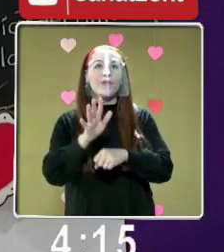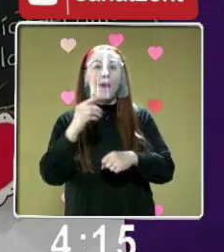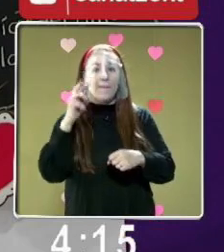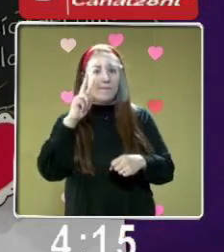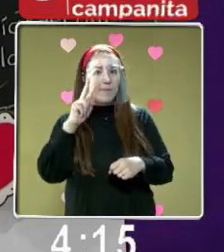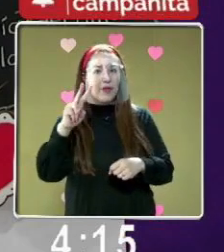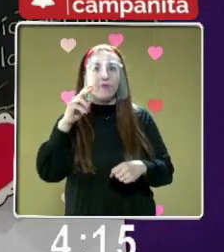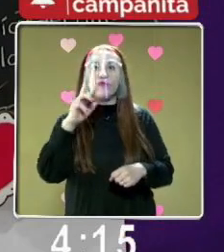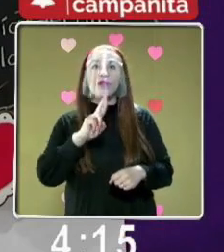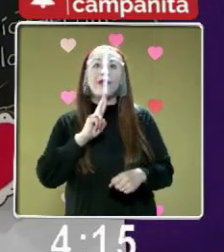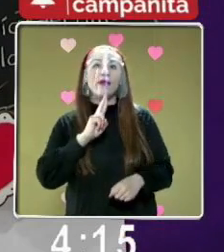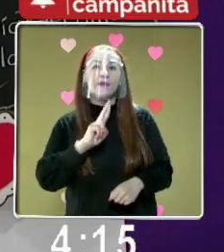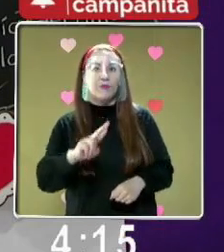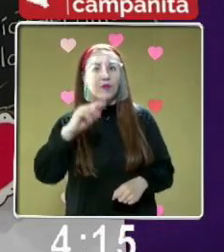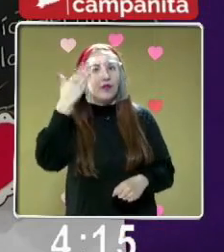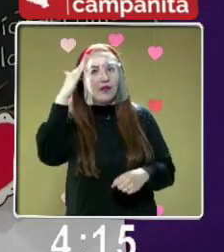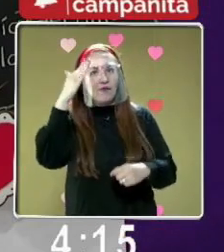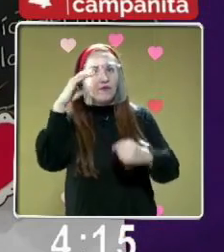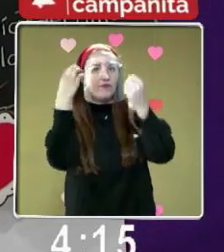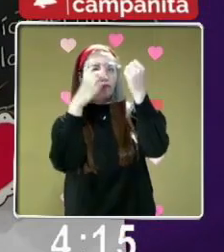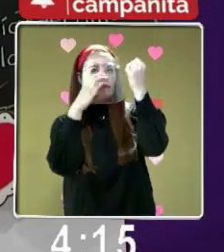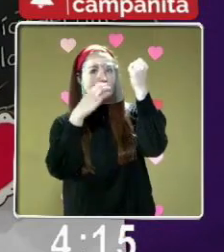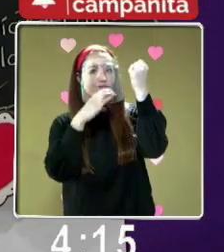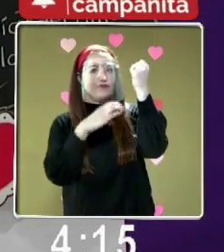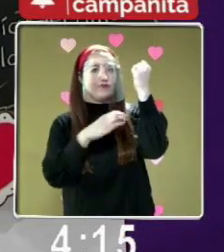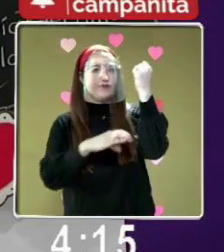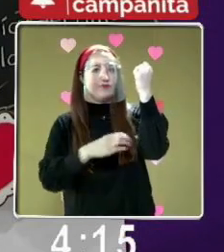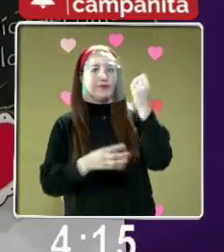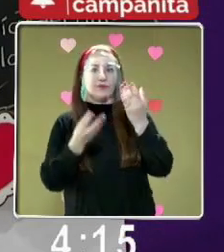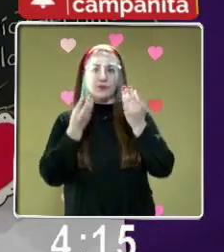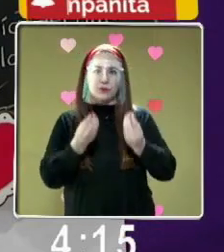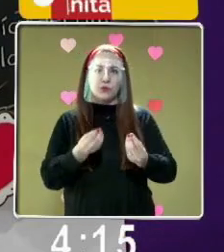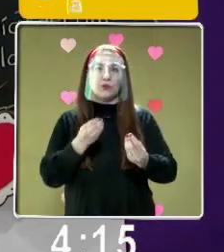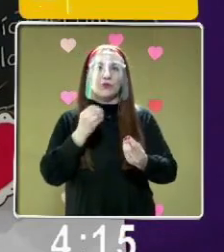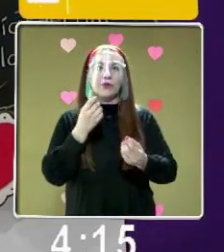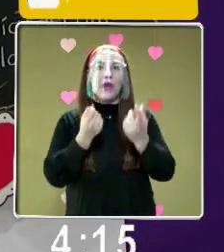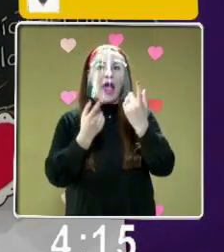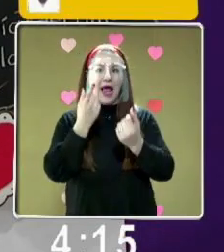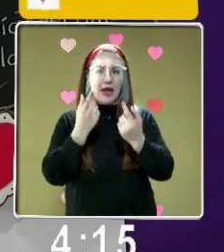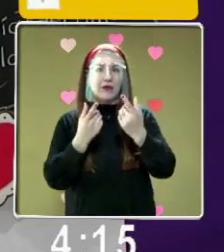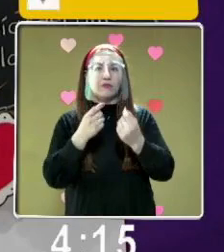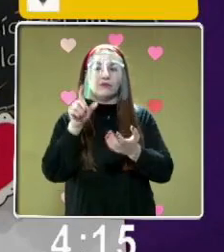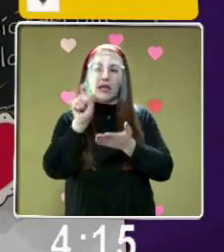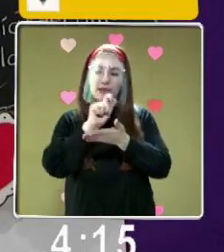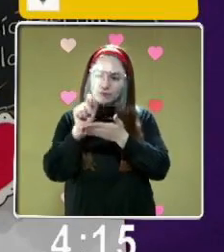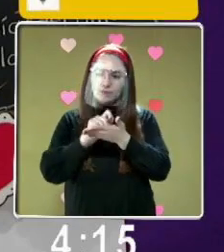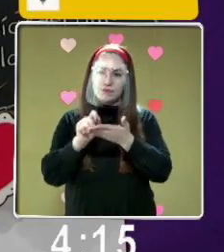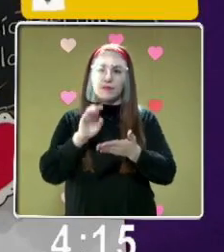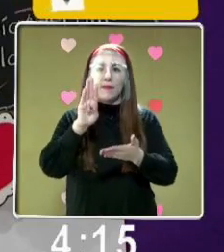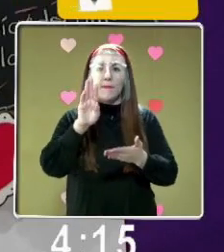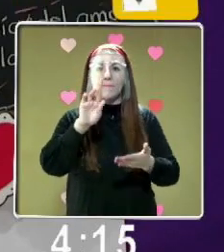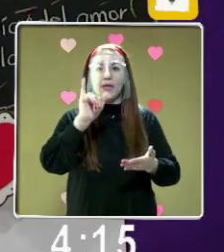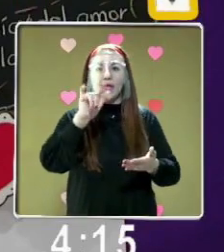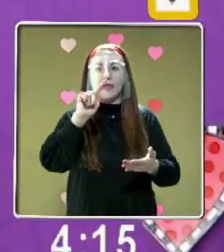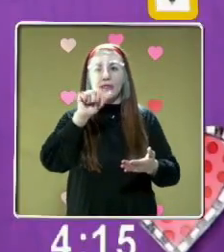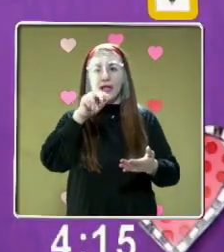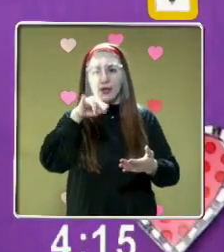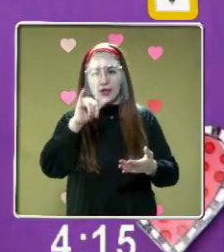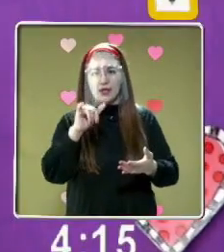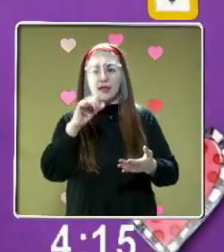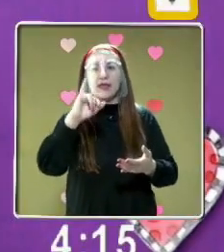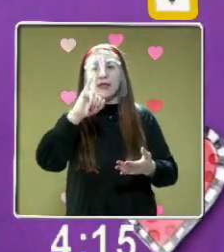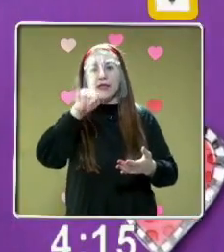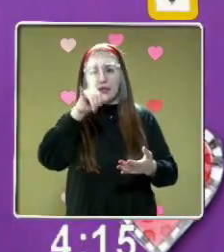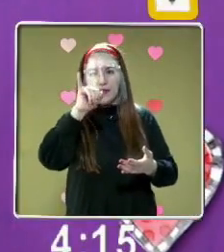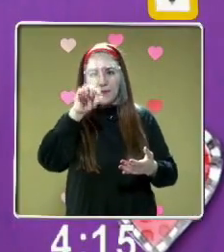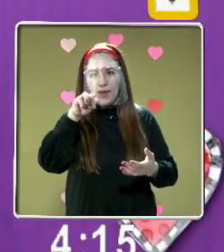zona de respuestas ahí, maestra. Exactamente. Yo escribí aquí, rescaté algunos como Brittany, Jaite Jimena, Dylan,